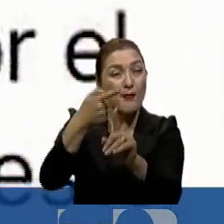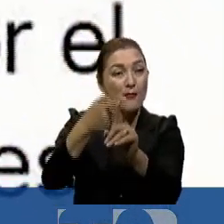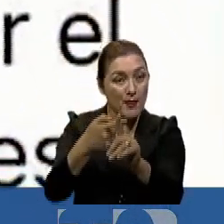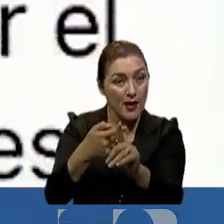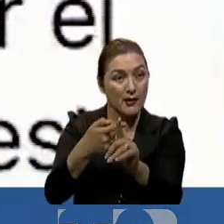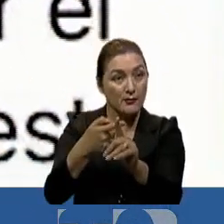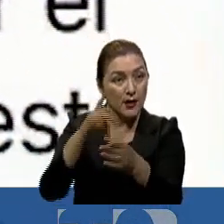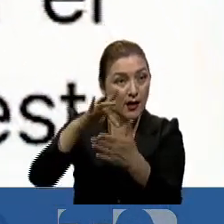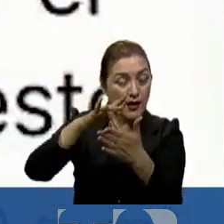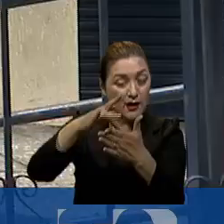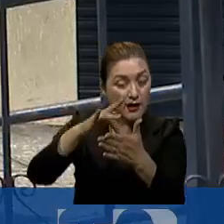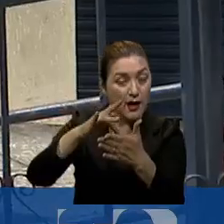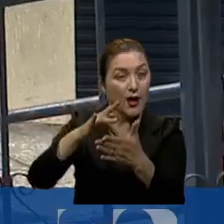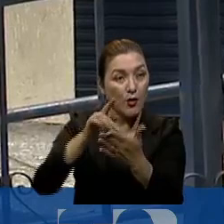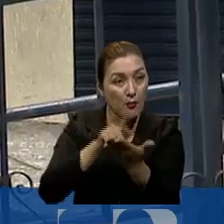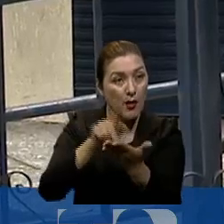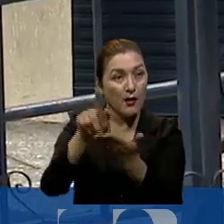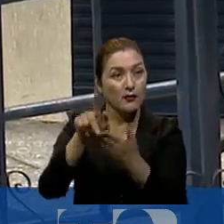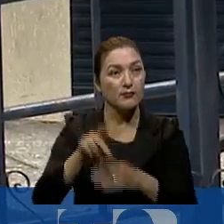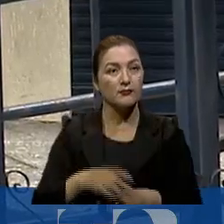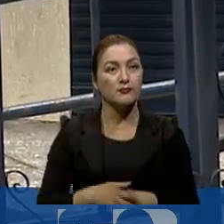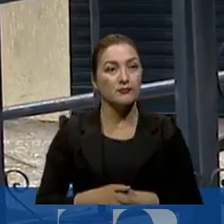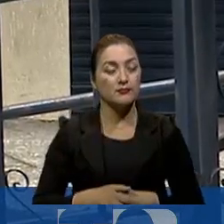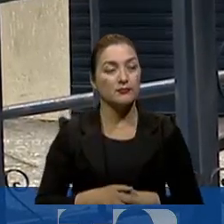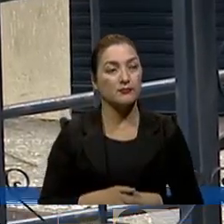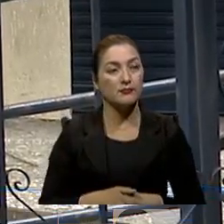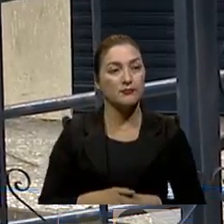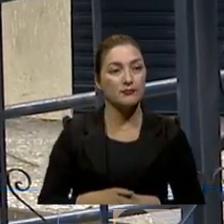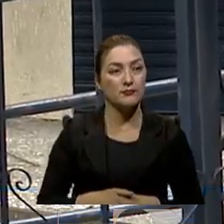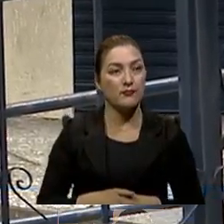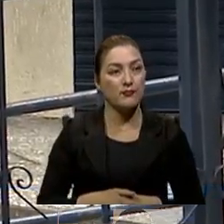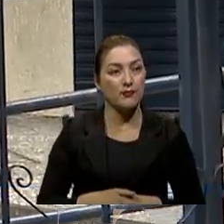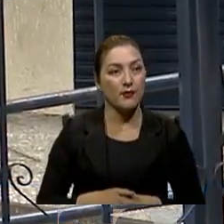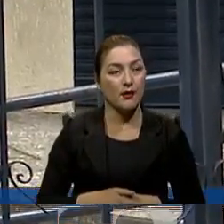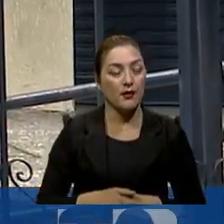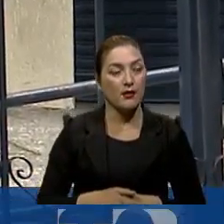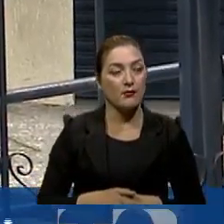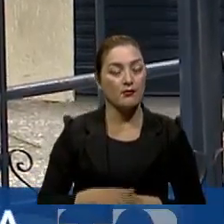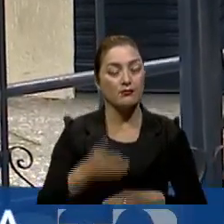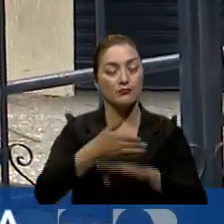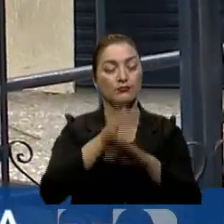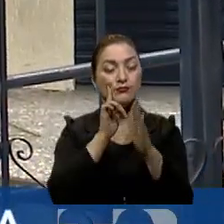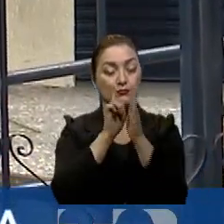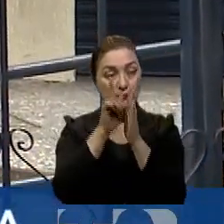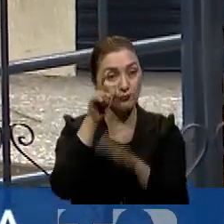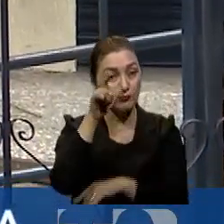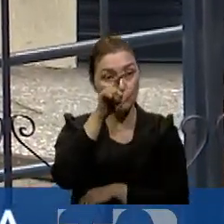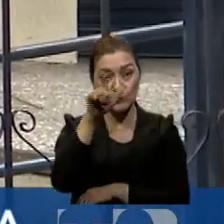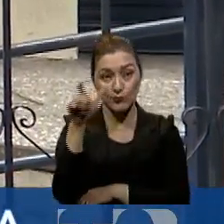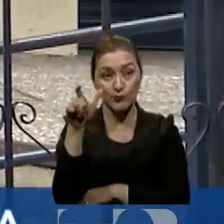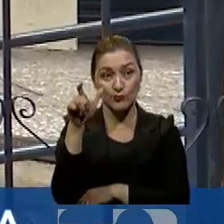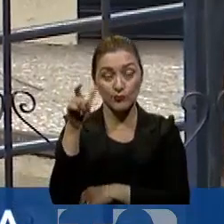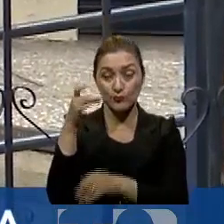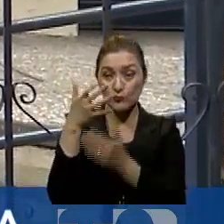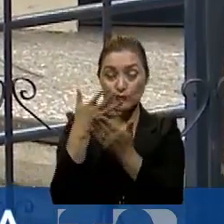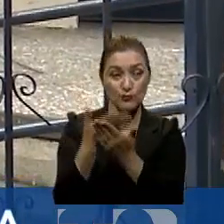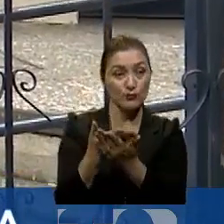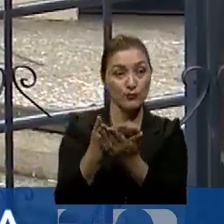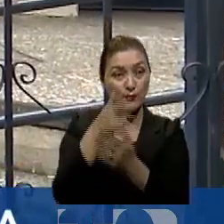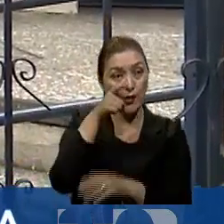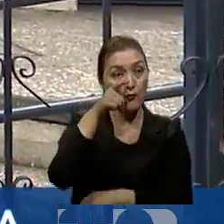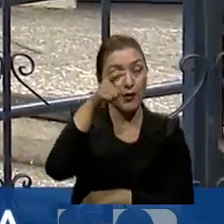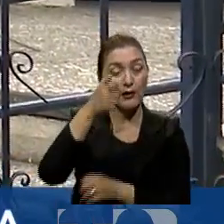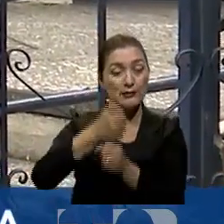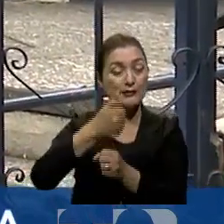cual me estoy arriesgando a esto. El siguiente paso fue poner la denuncia en la fiscalía. No obstante, al llegar acá nos enteramos que los